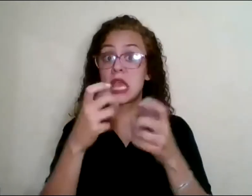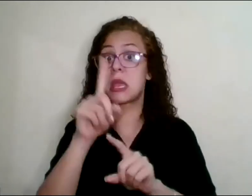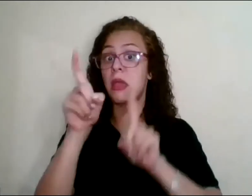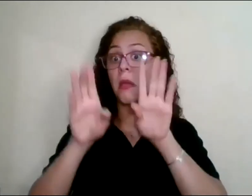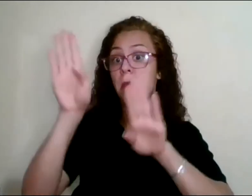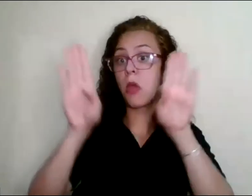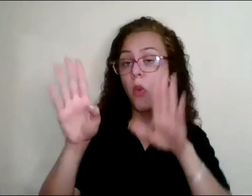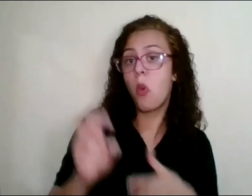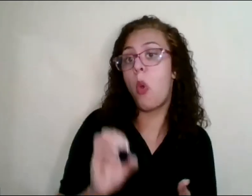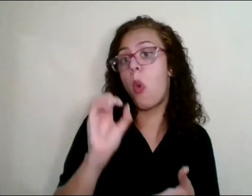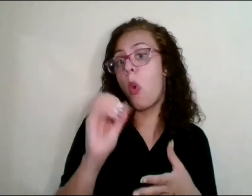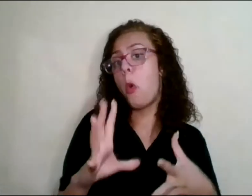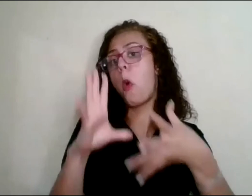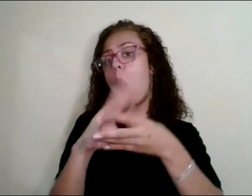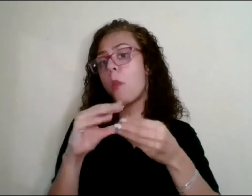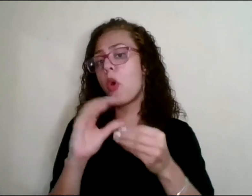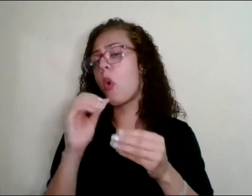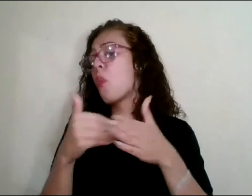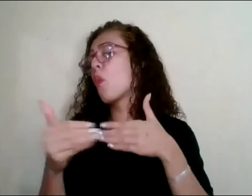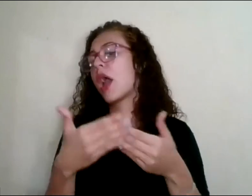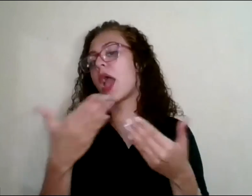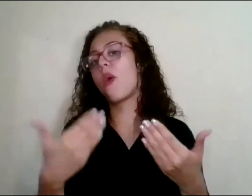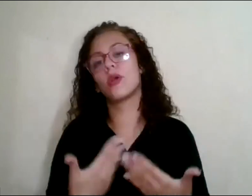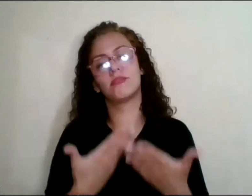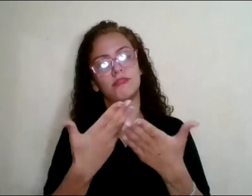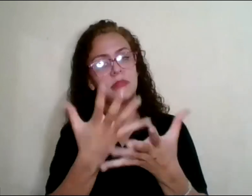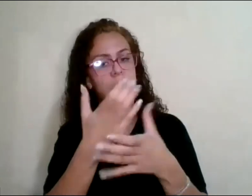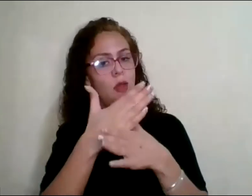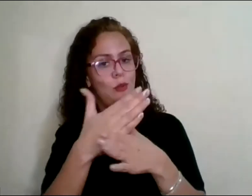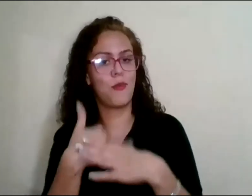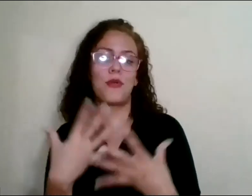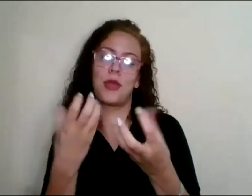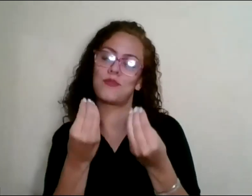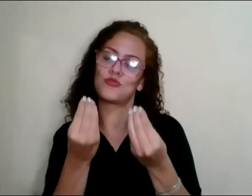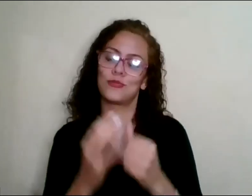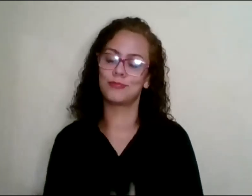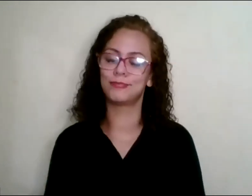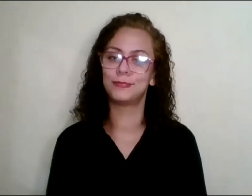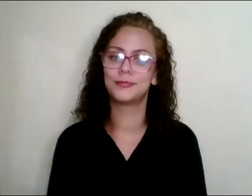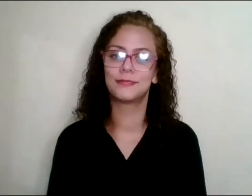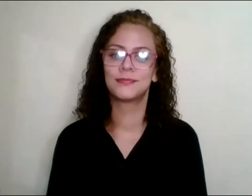preguntas o comentarios o cualquier cosa que quieran compartir, me gustaría mucho.